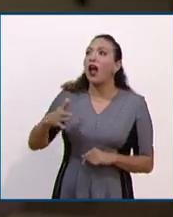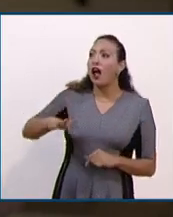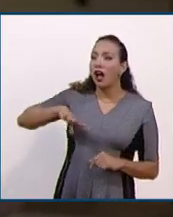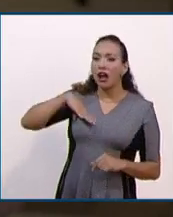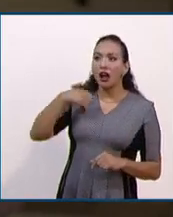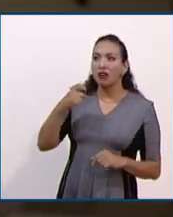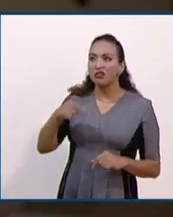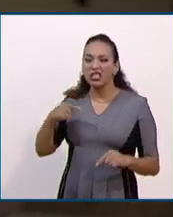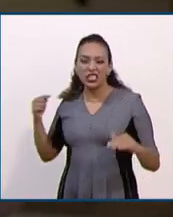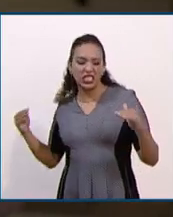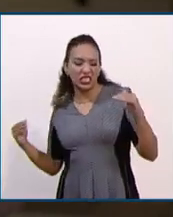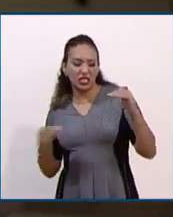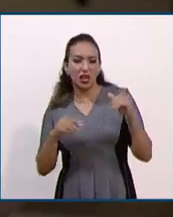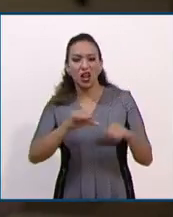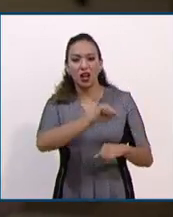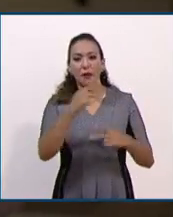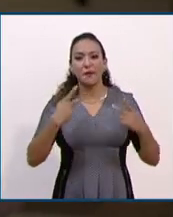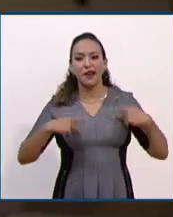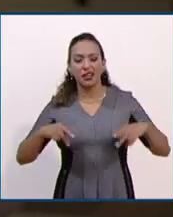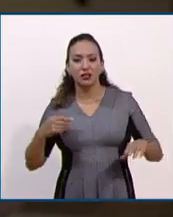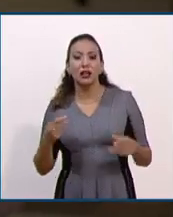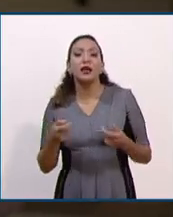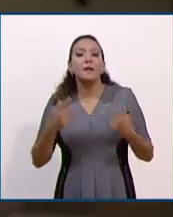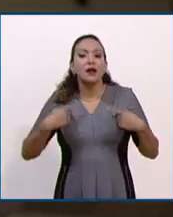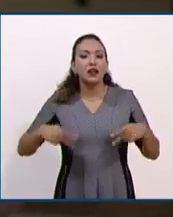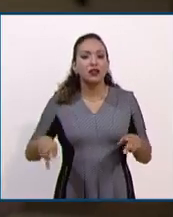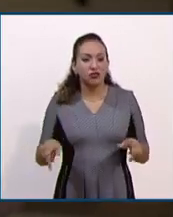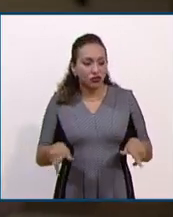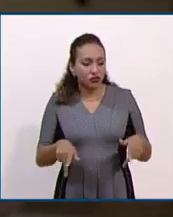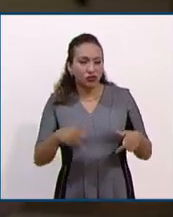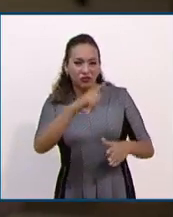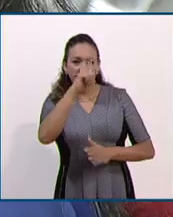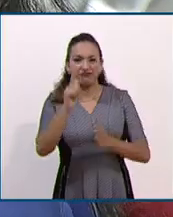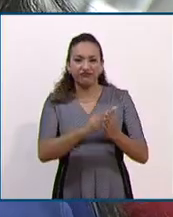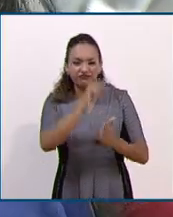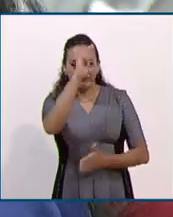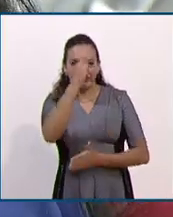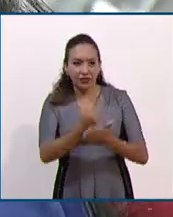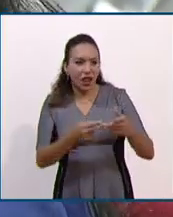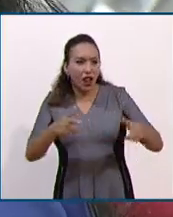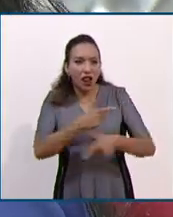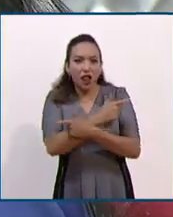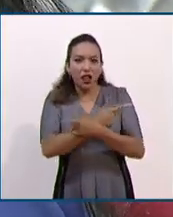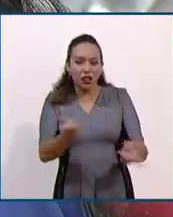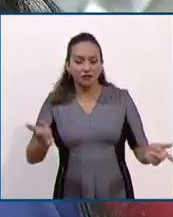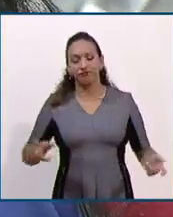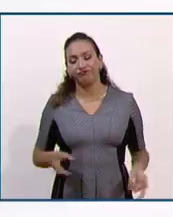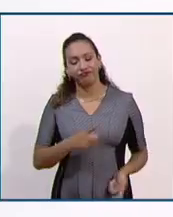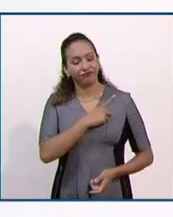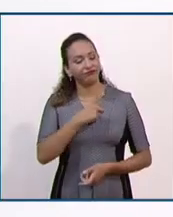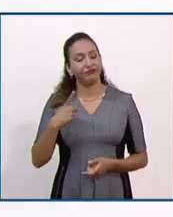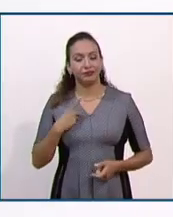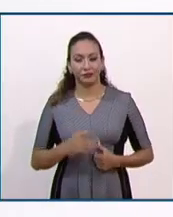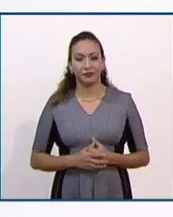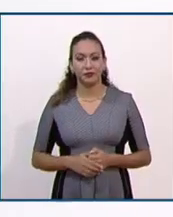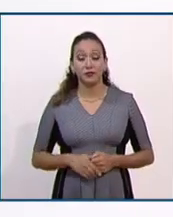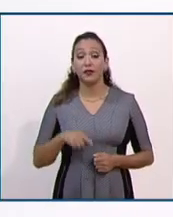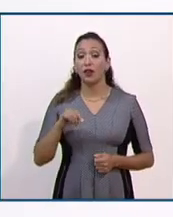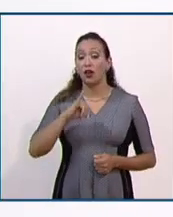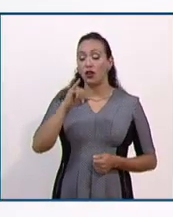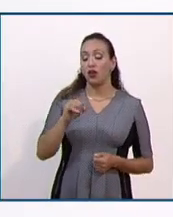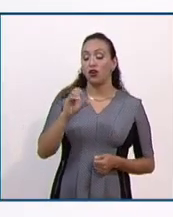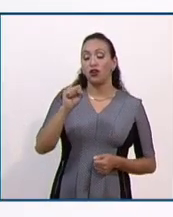que dejen sin castigo alguno a delincuentes. La directora general de la Escuela Federal de Formación Judicial, Josefina